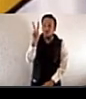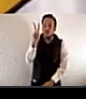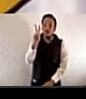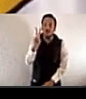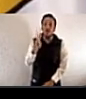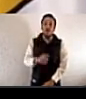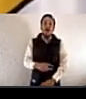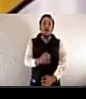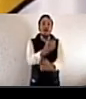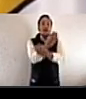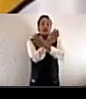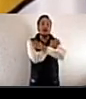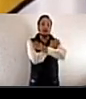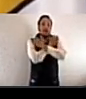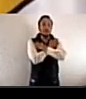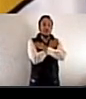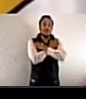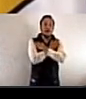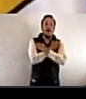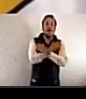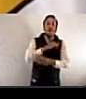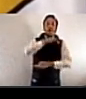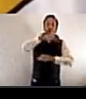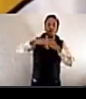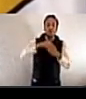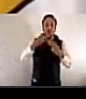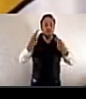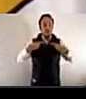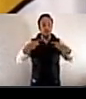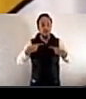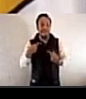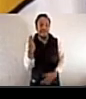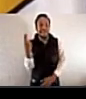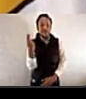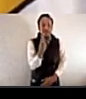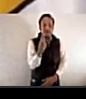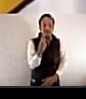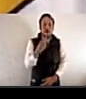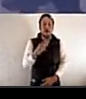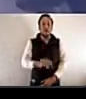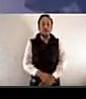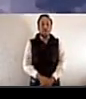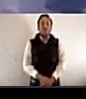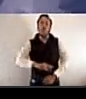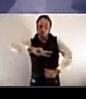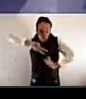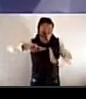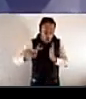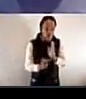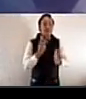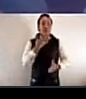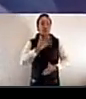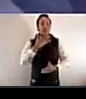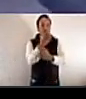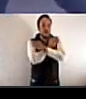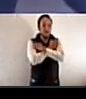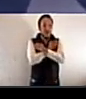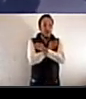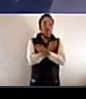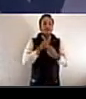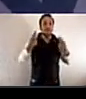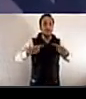pública nuestro país requiere reencontrarse con la ética los funcionarios